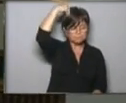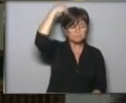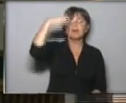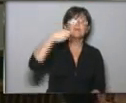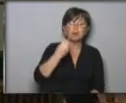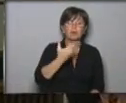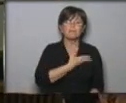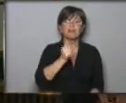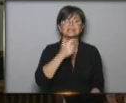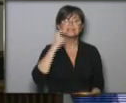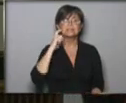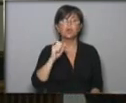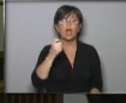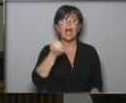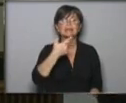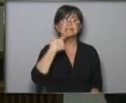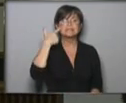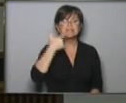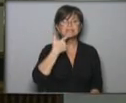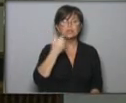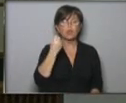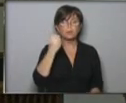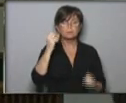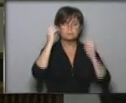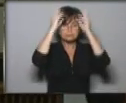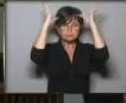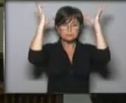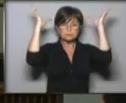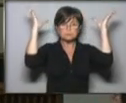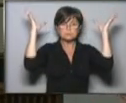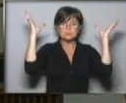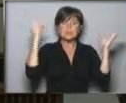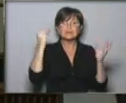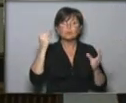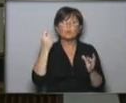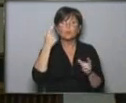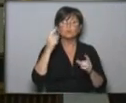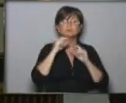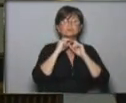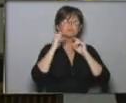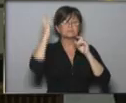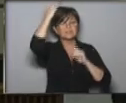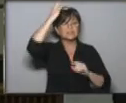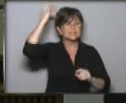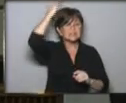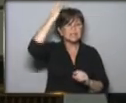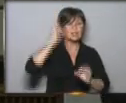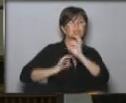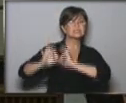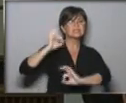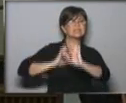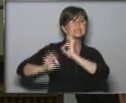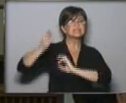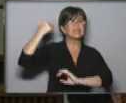el nombre de Francisco de Asís, se le presentó como un emblema, la figura del gran santo del siglo XIII,